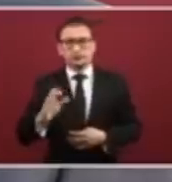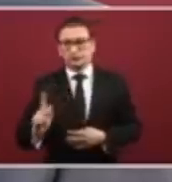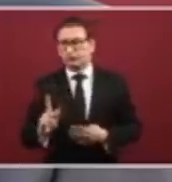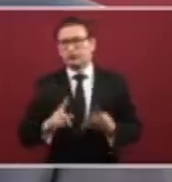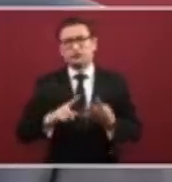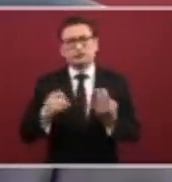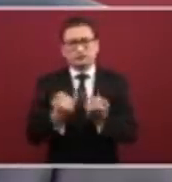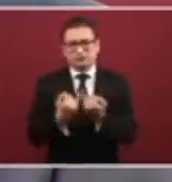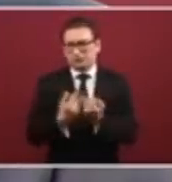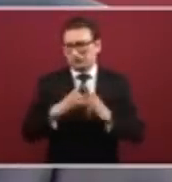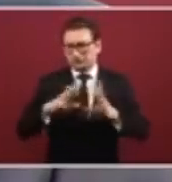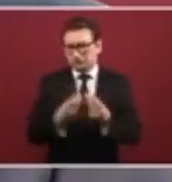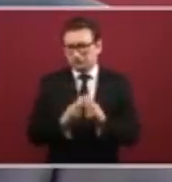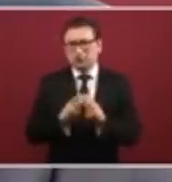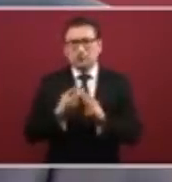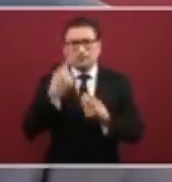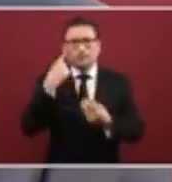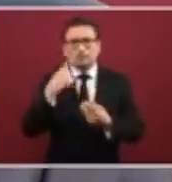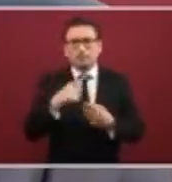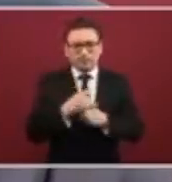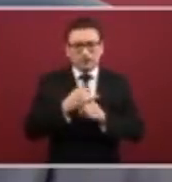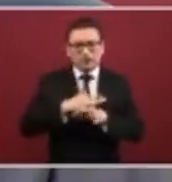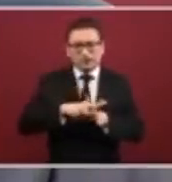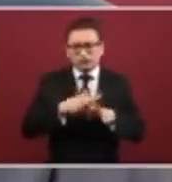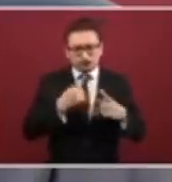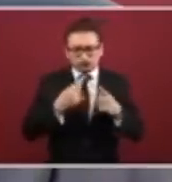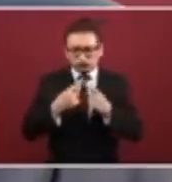para que les informen